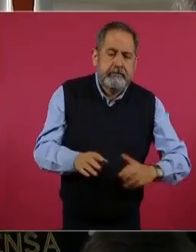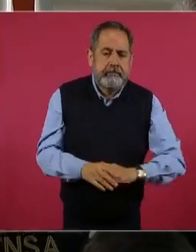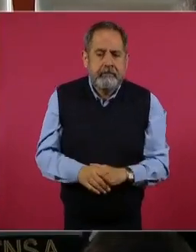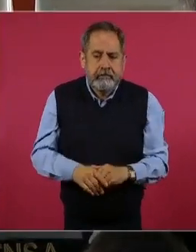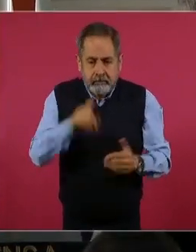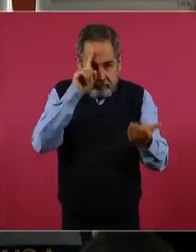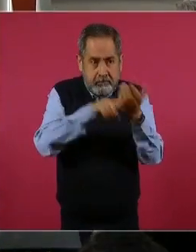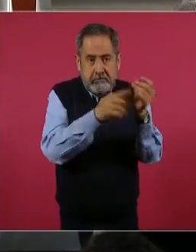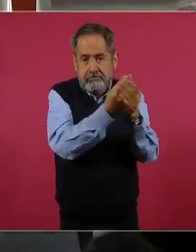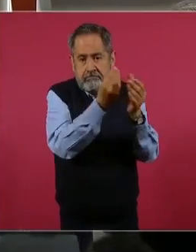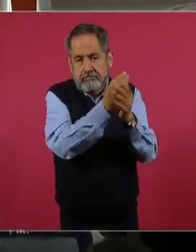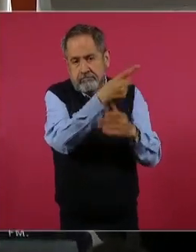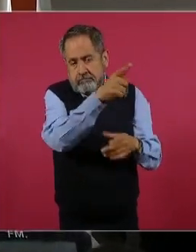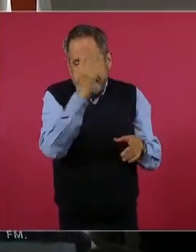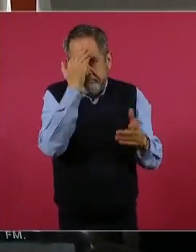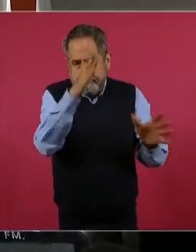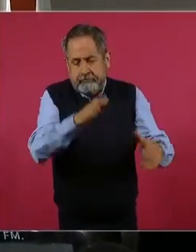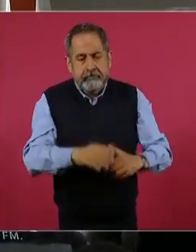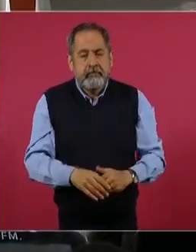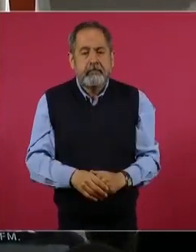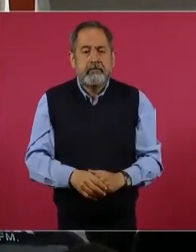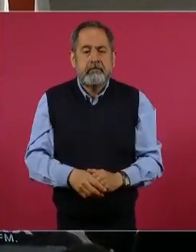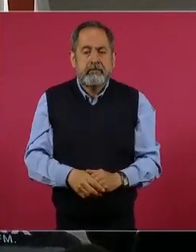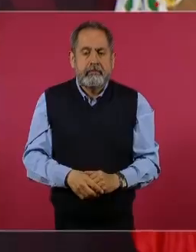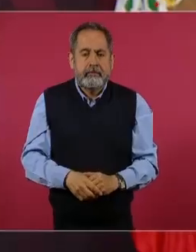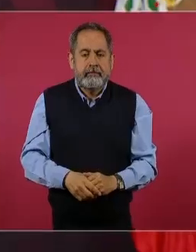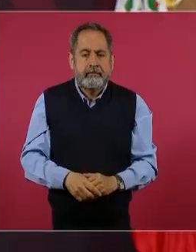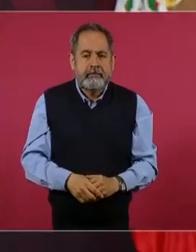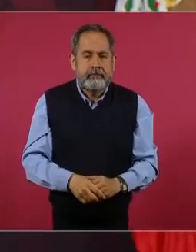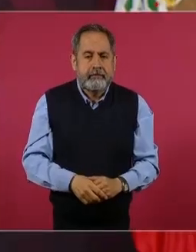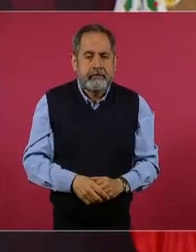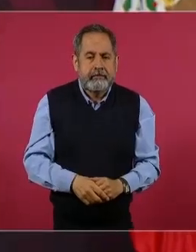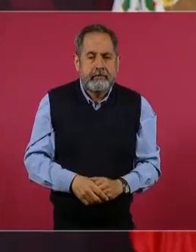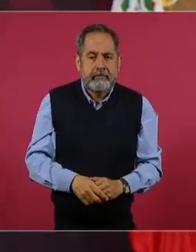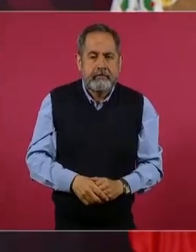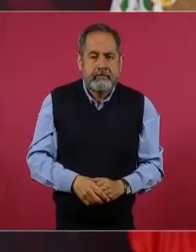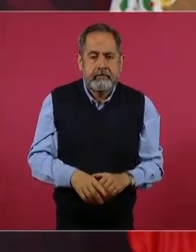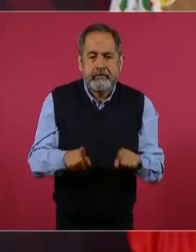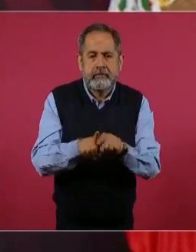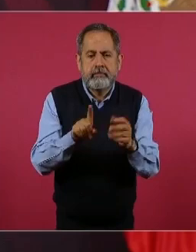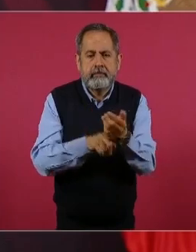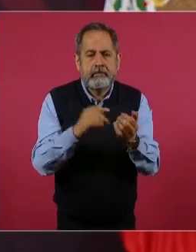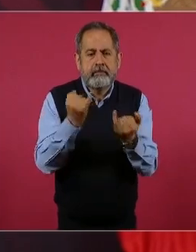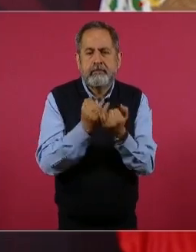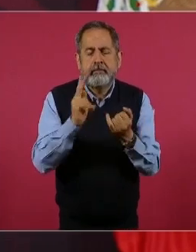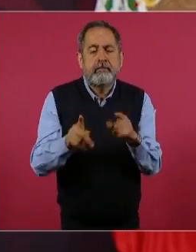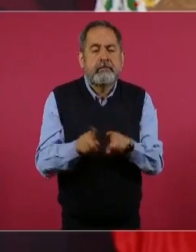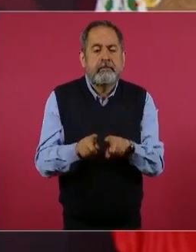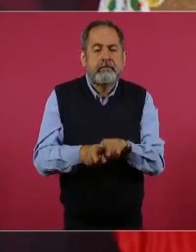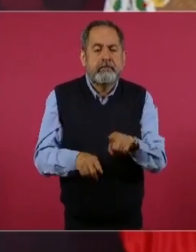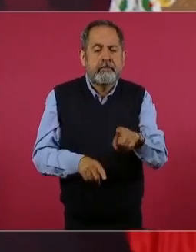debió haber sucedido. Es un poco lo de un